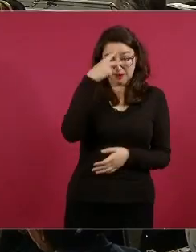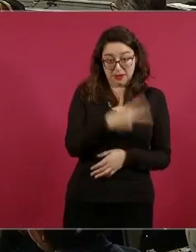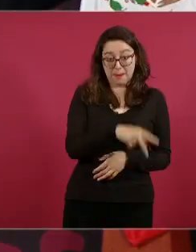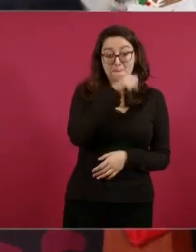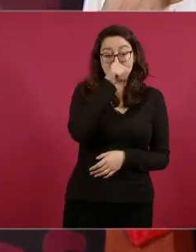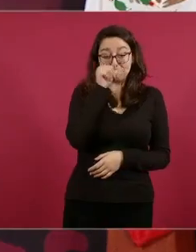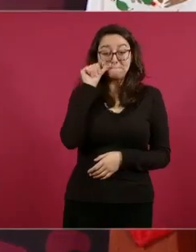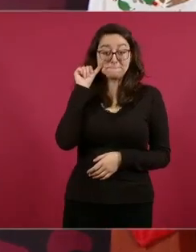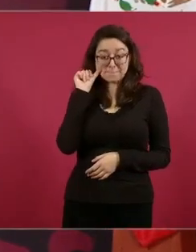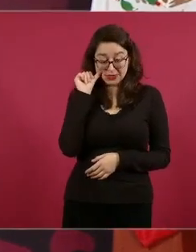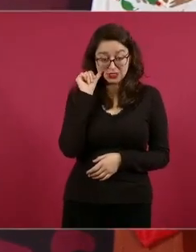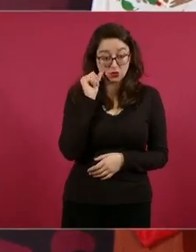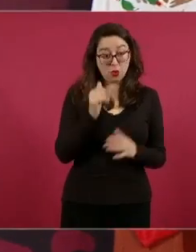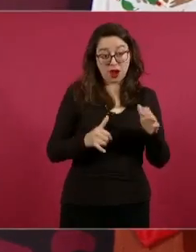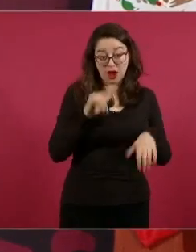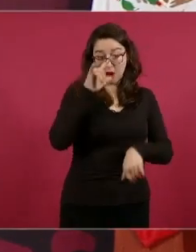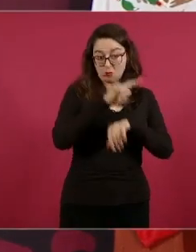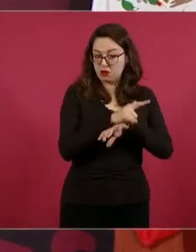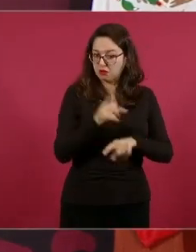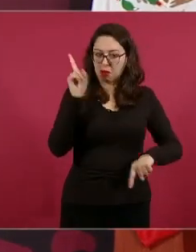Fe.